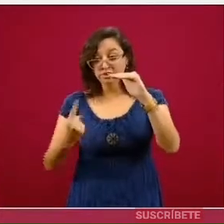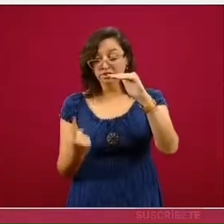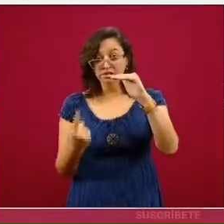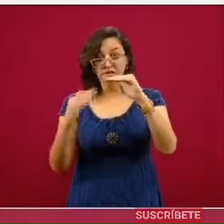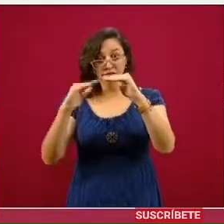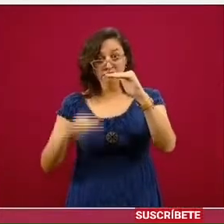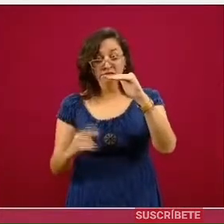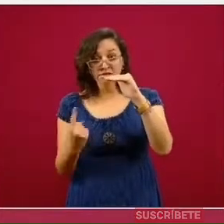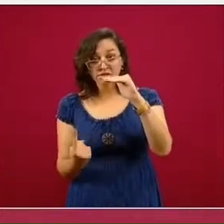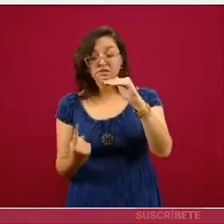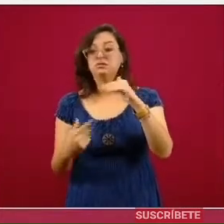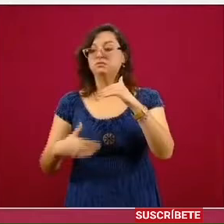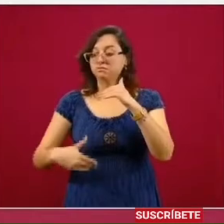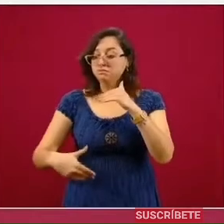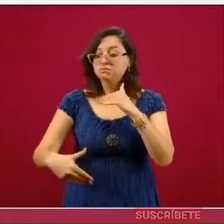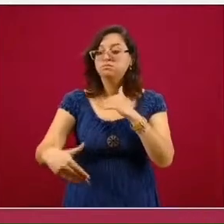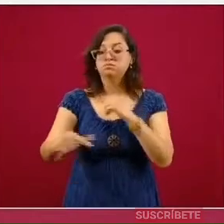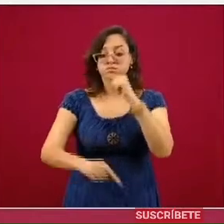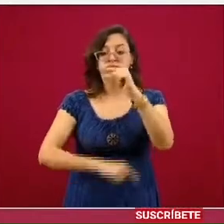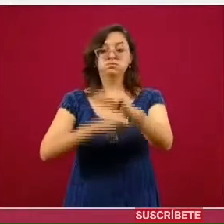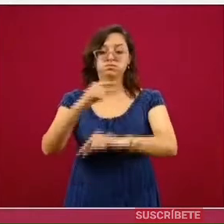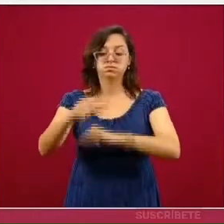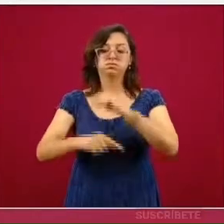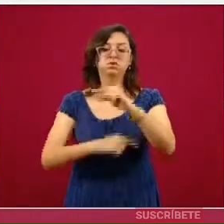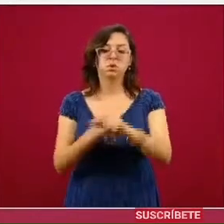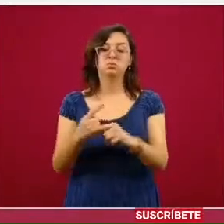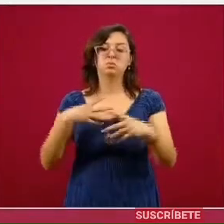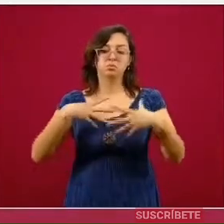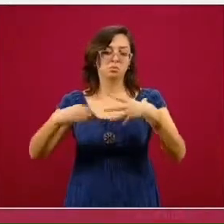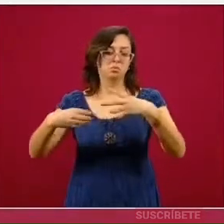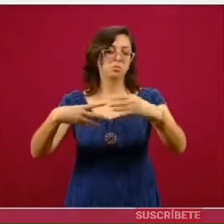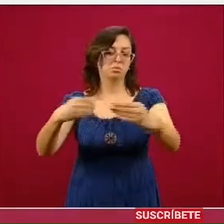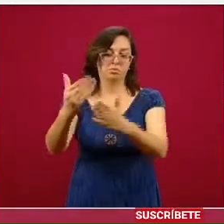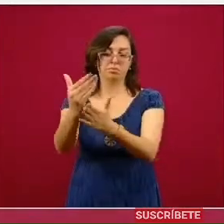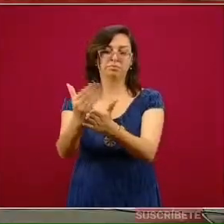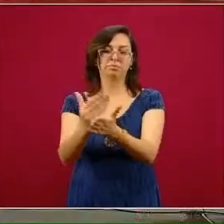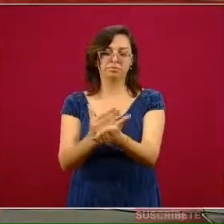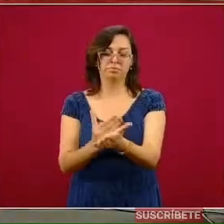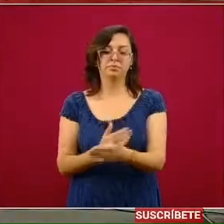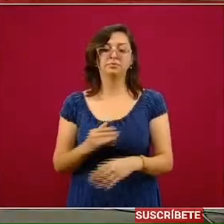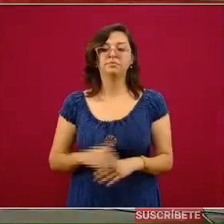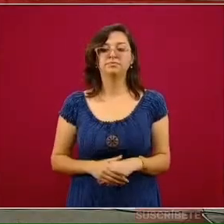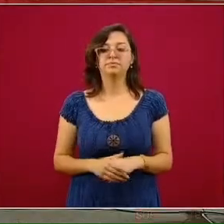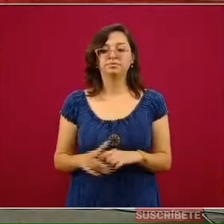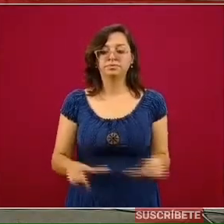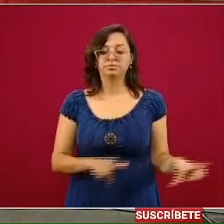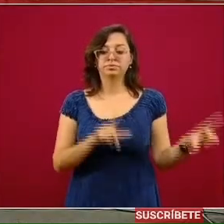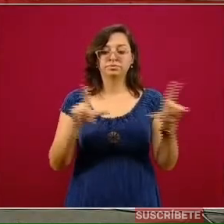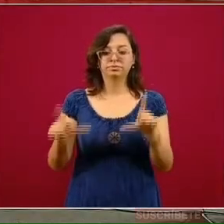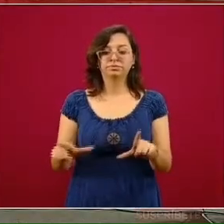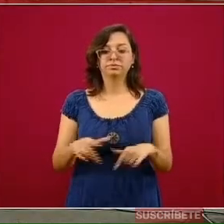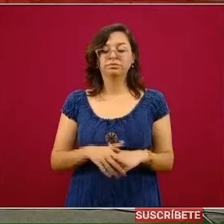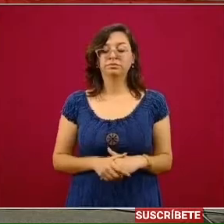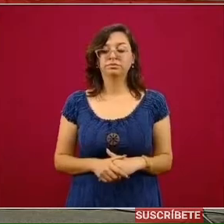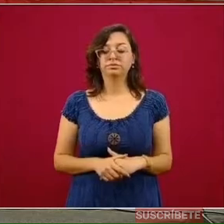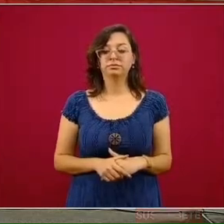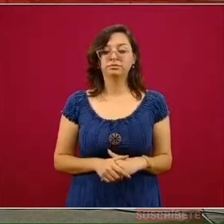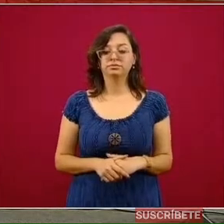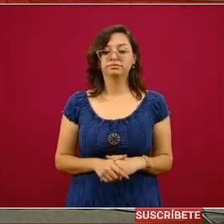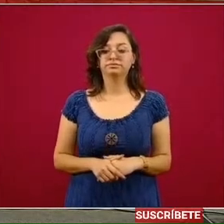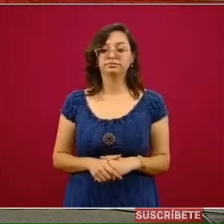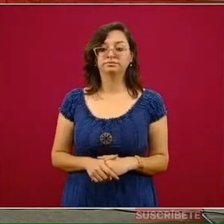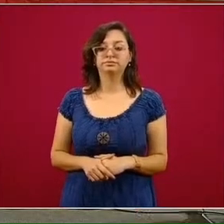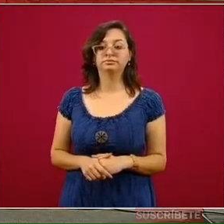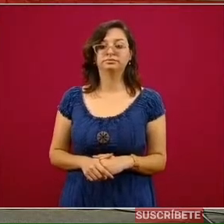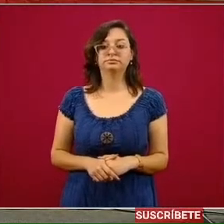este 1, pues podremos empezar a ver cómo disminuye la transmisión correspondiente. Veamos el siguiente estado. Tenemos